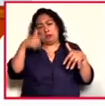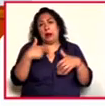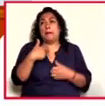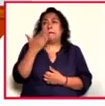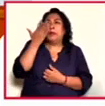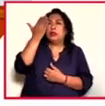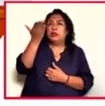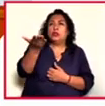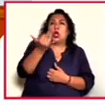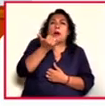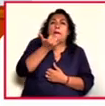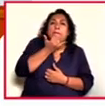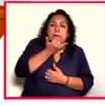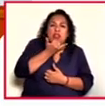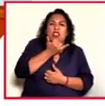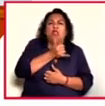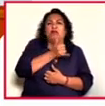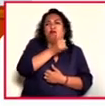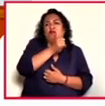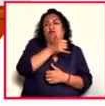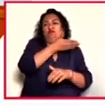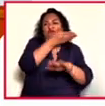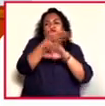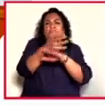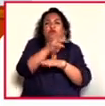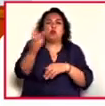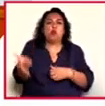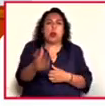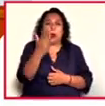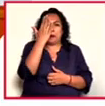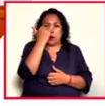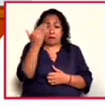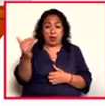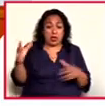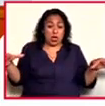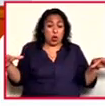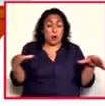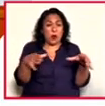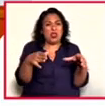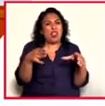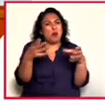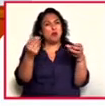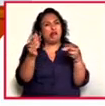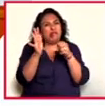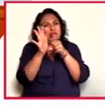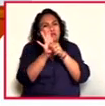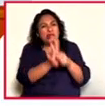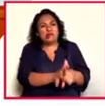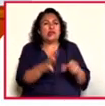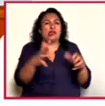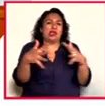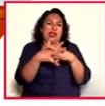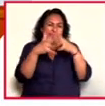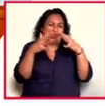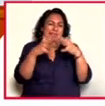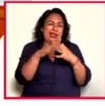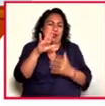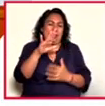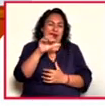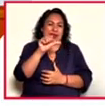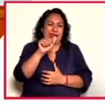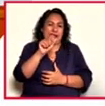perdón por agravios al pueblo maya, comunidad que se vio sometida durante la llamada Guerra de Castas. Aquí los